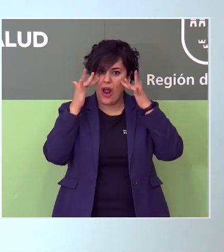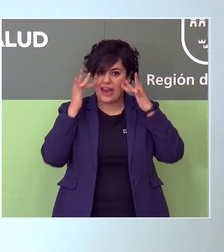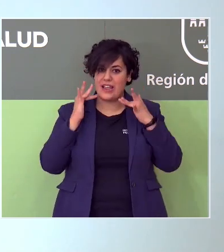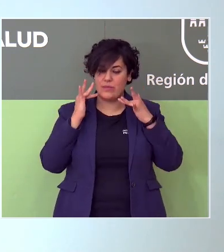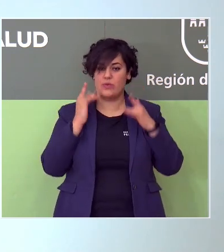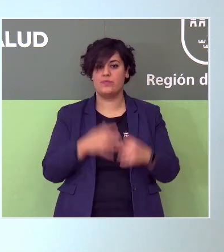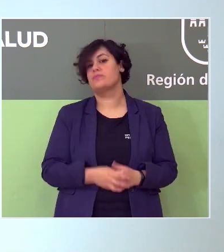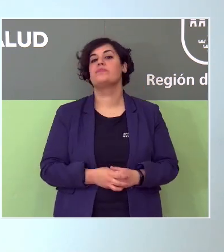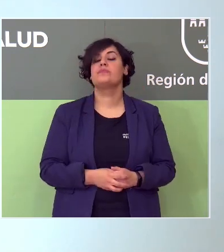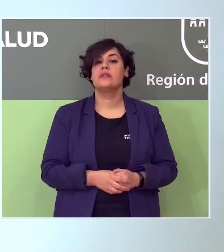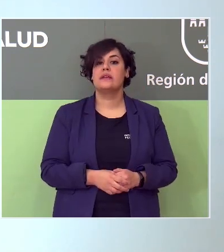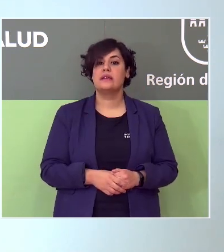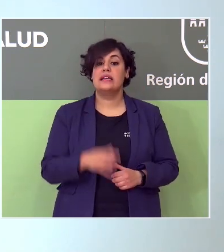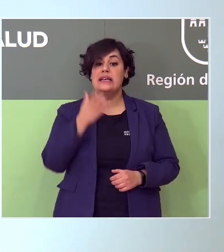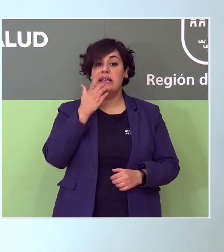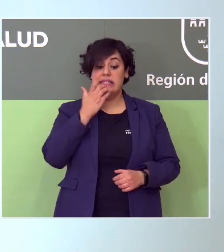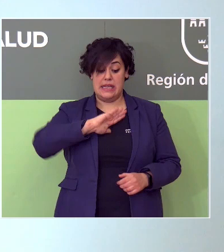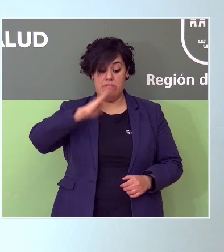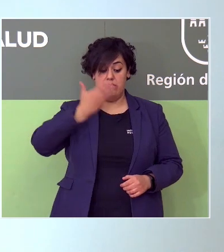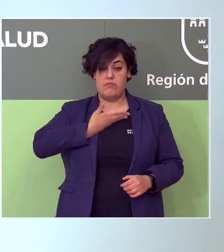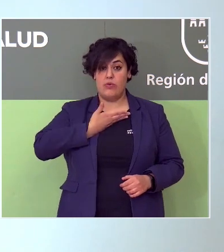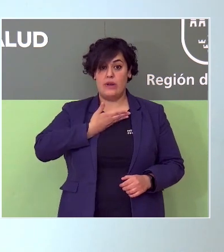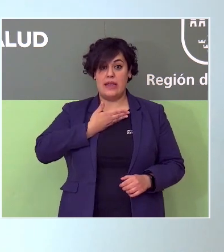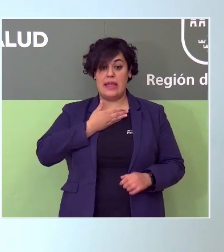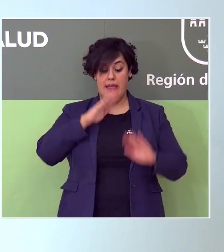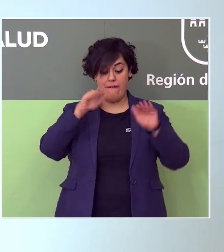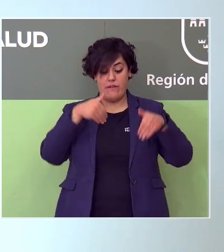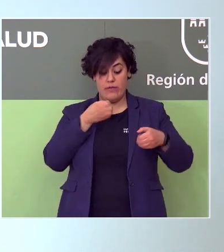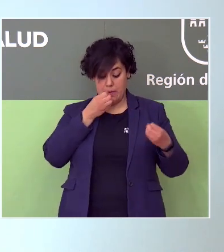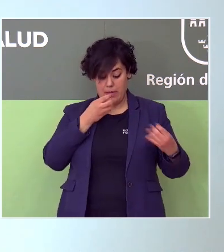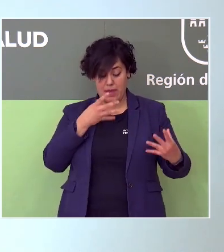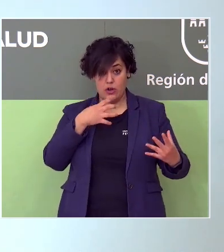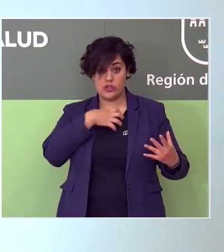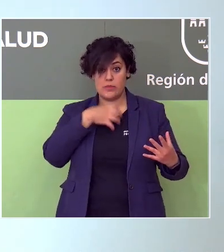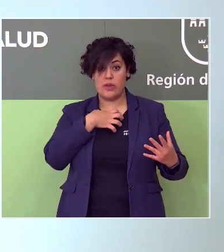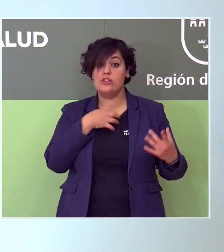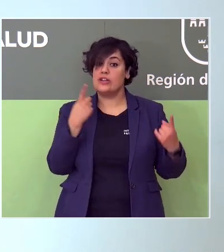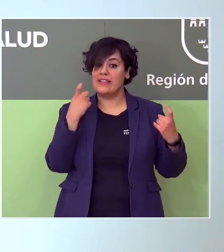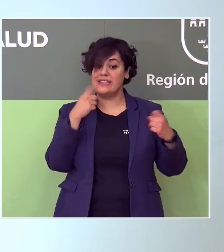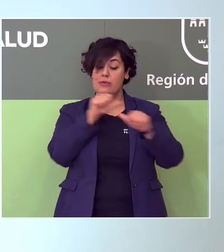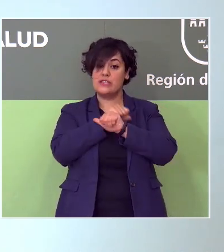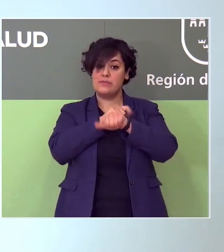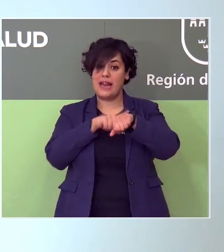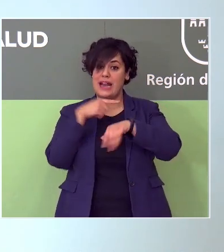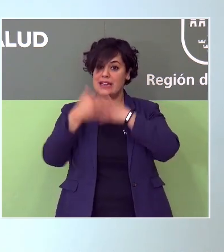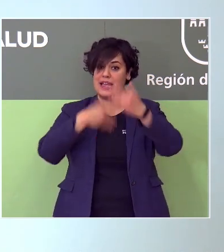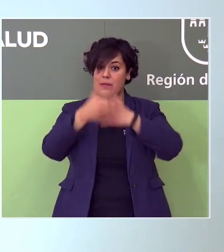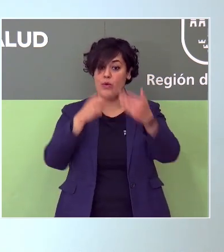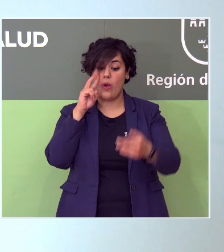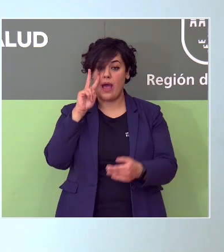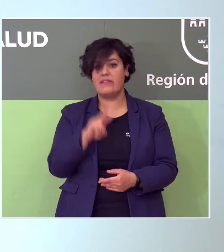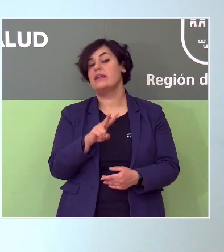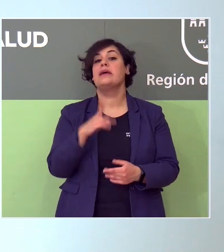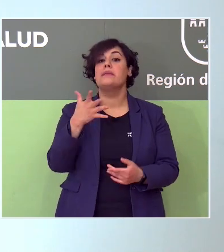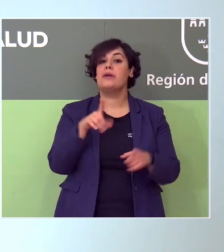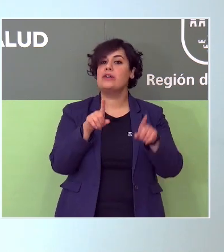Ahora, eso sí, si hay alguna lesión irreversible que da lugar a cronicidad, lo veremos con el paso del tiempo. Pero es un virus, en definitiva, más típico del catarro que